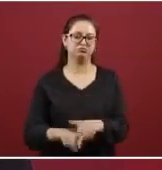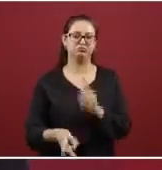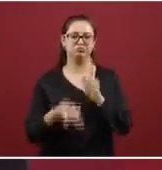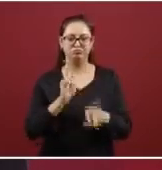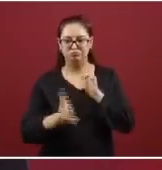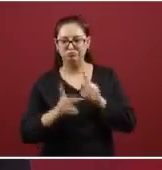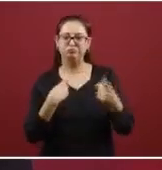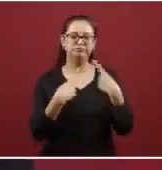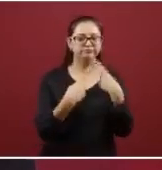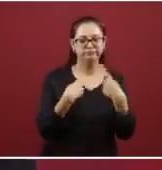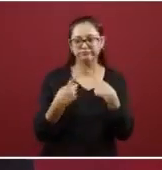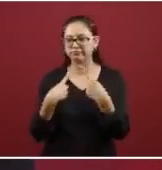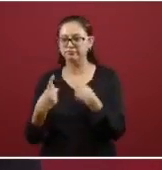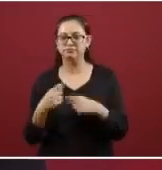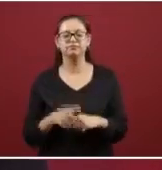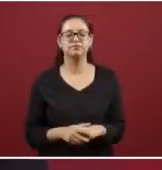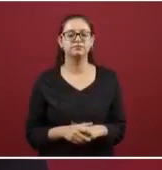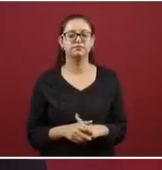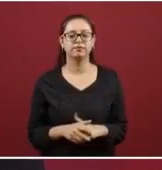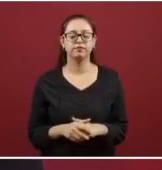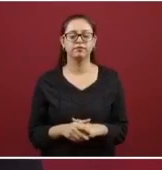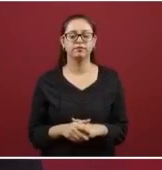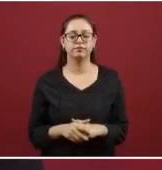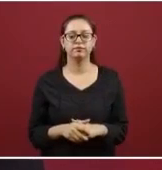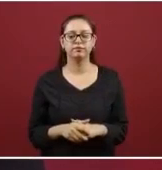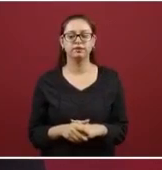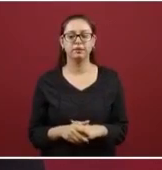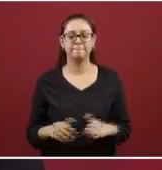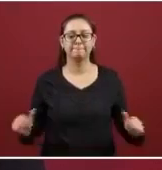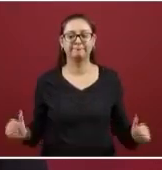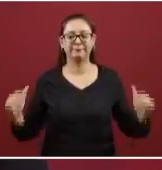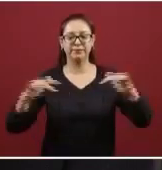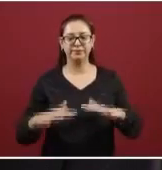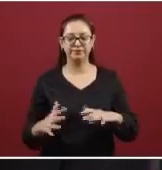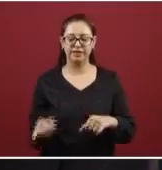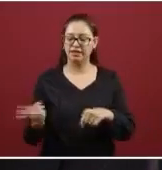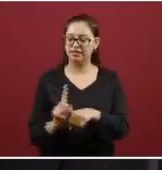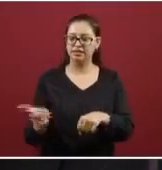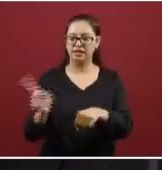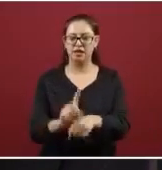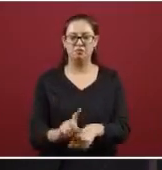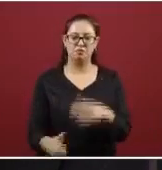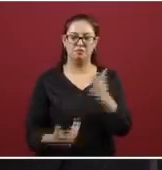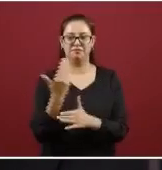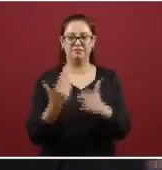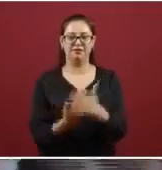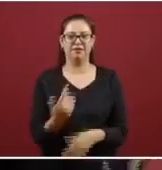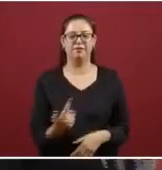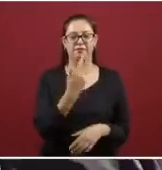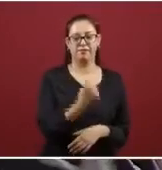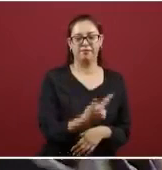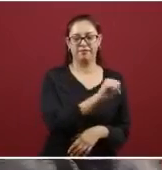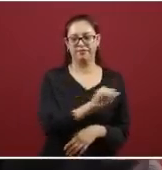Se hacen estos encuentros todos los días de 7 a 8 de la mañana.